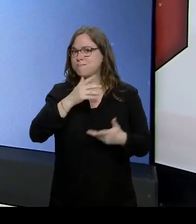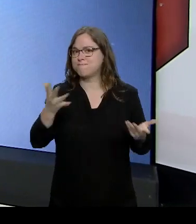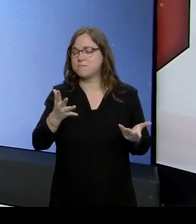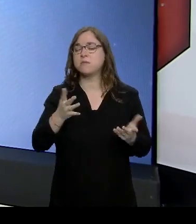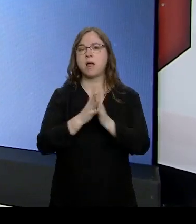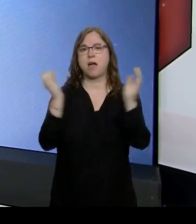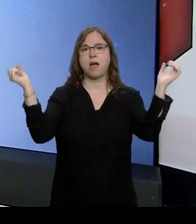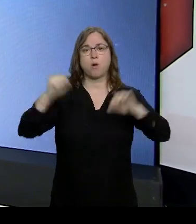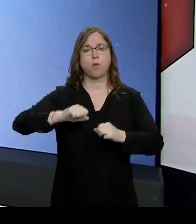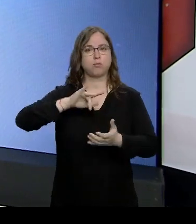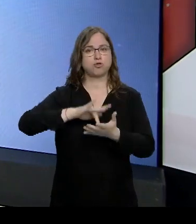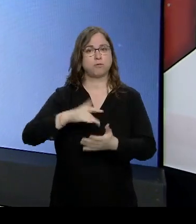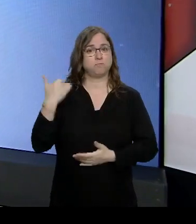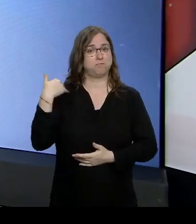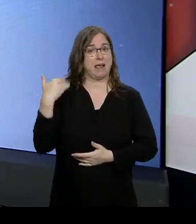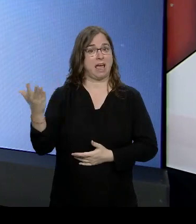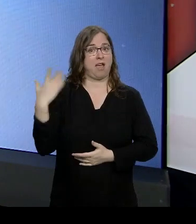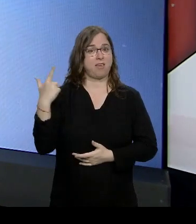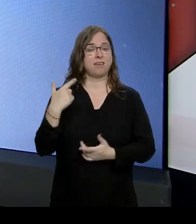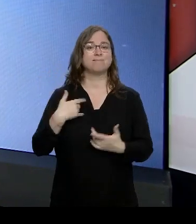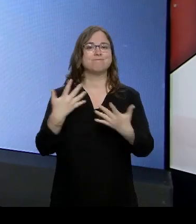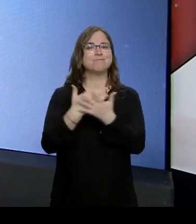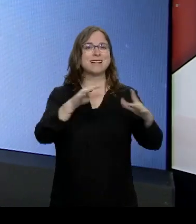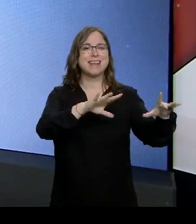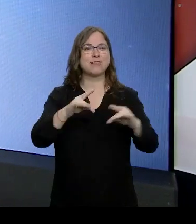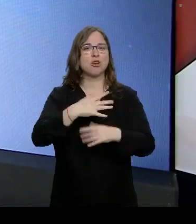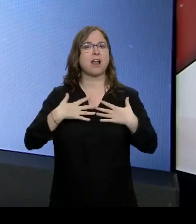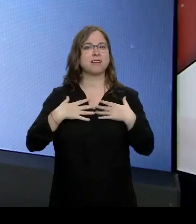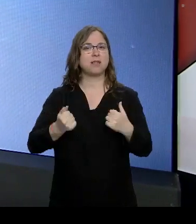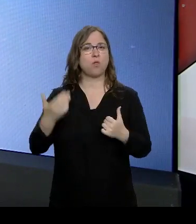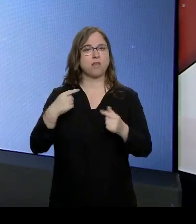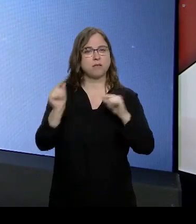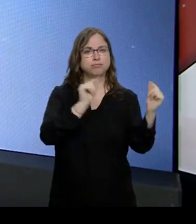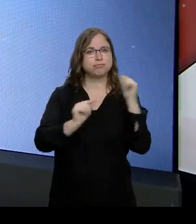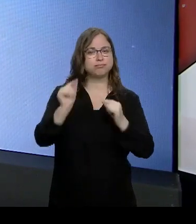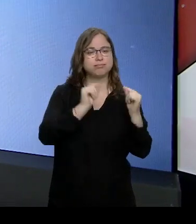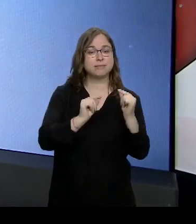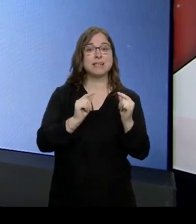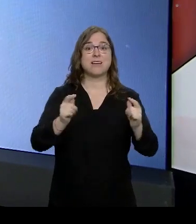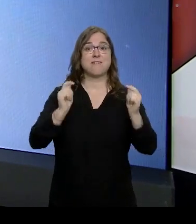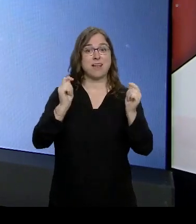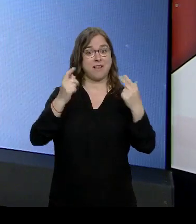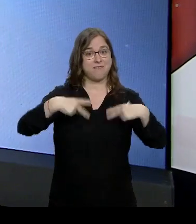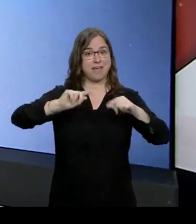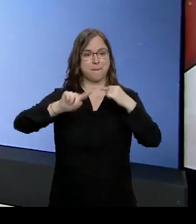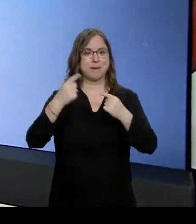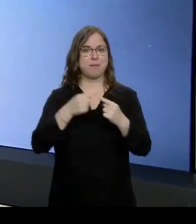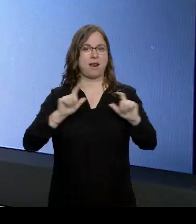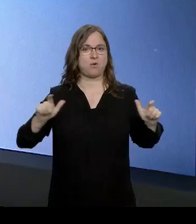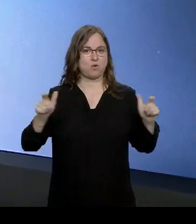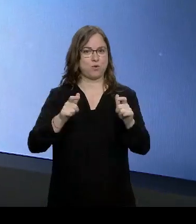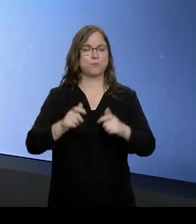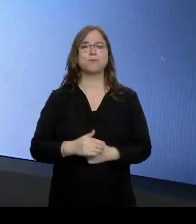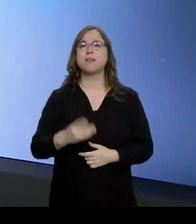los acuerdos que se llegaron ayer en la Interterritorial de Salud, la primera tras el final del estado de alarma. David Aragonés,